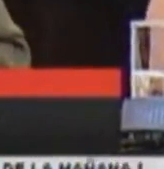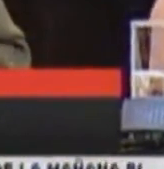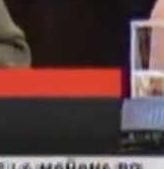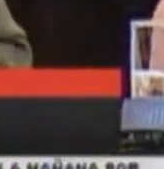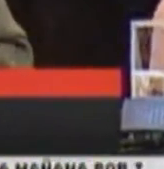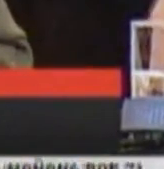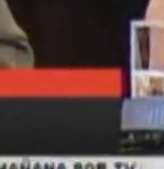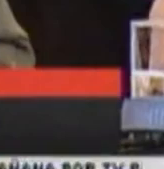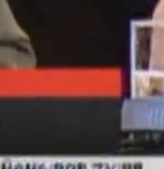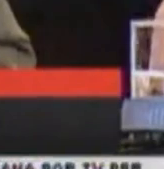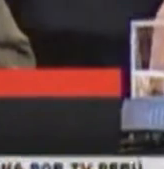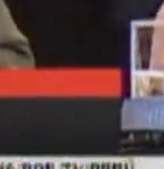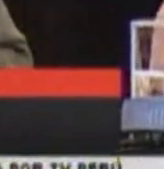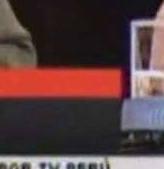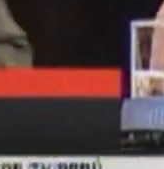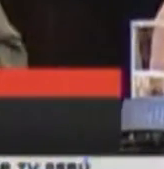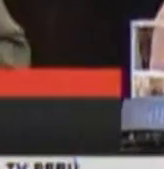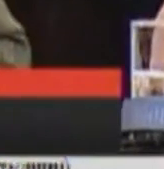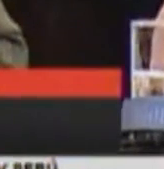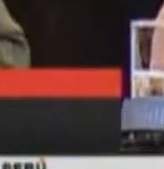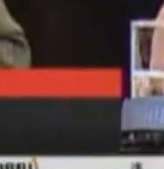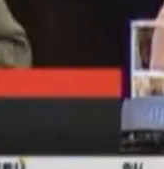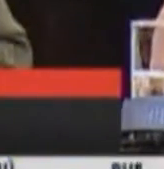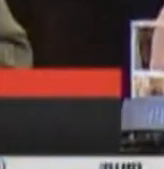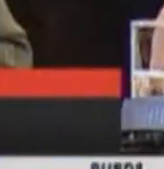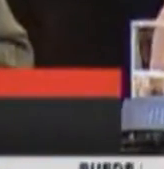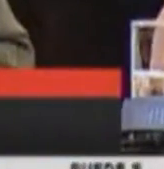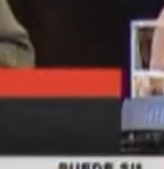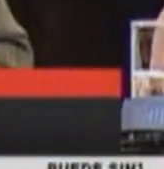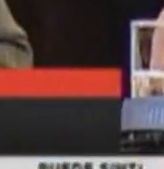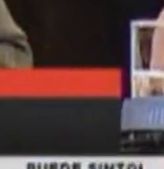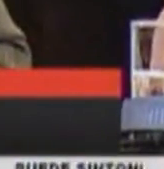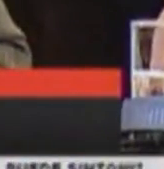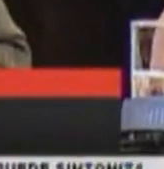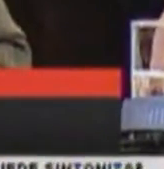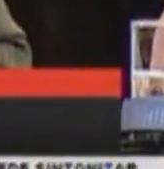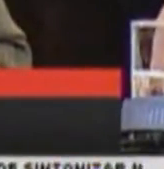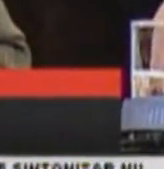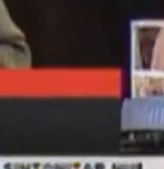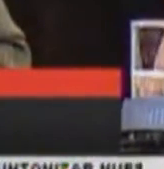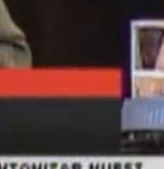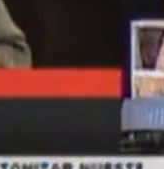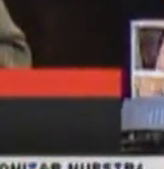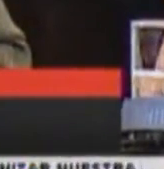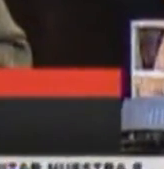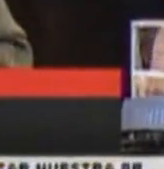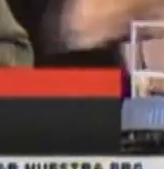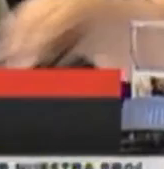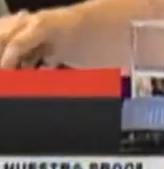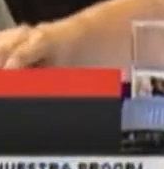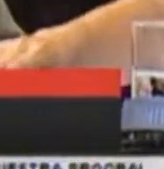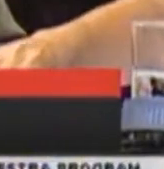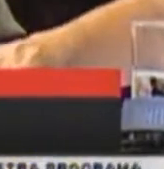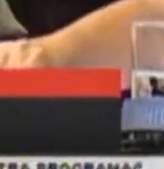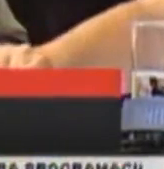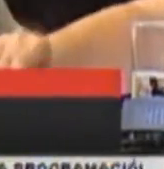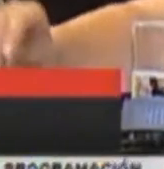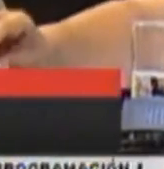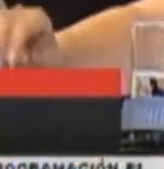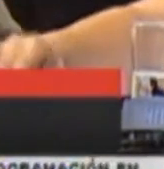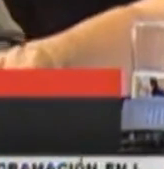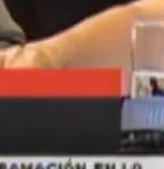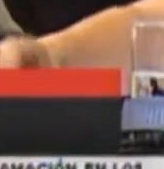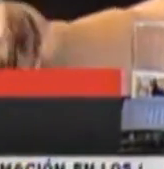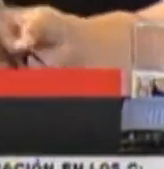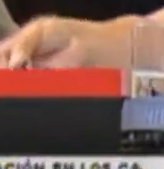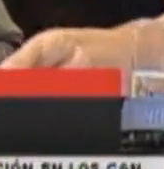toda disponible, yo no traje para hablar tanto como CEPLAN, pero creo que ir reforzando el sistema de planeamiento